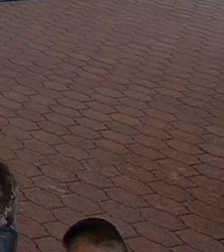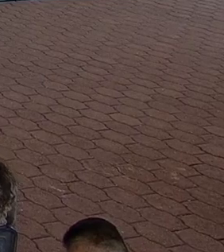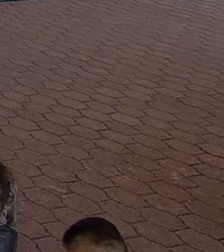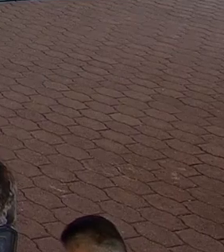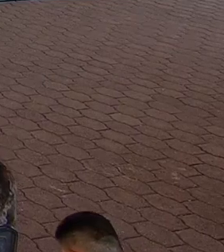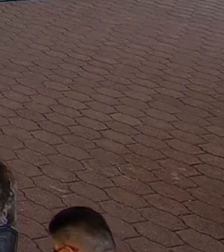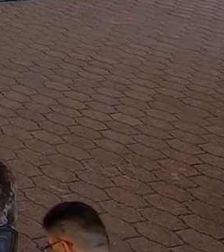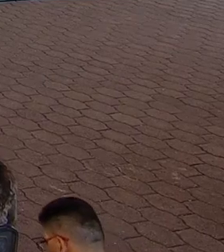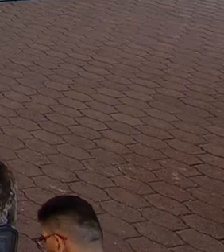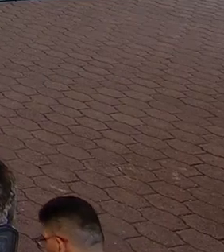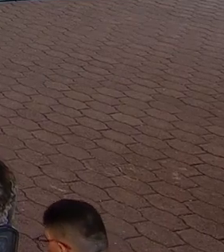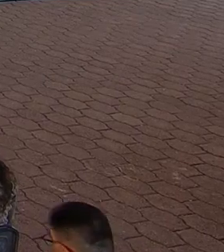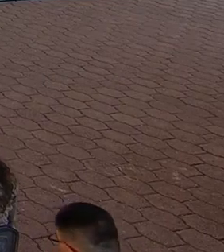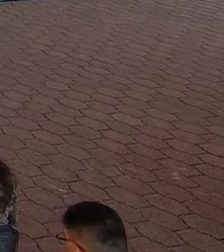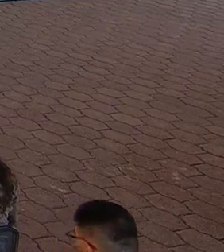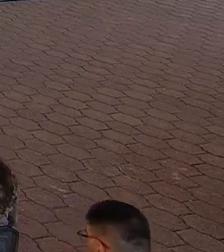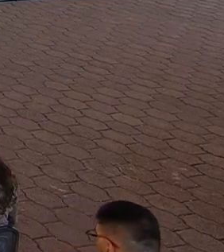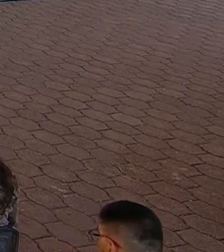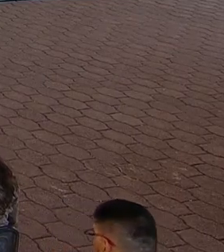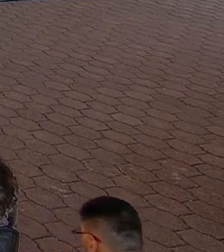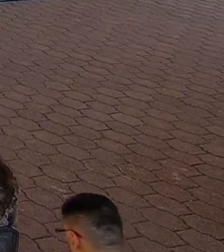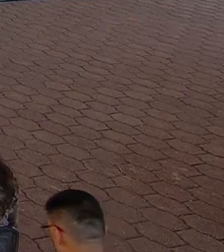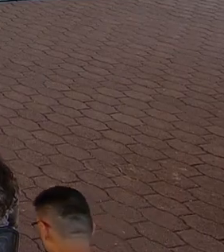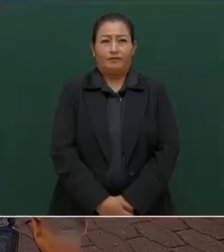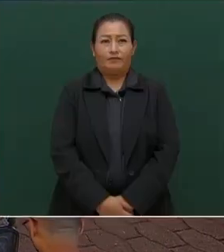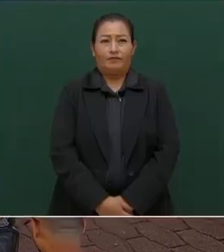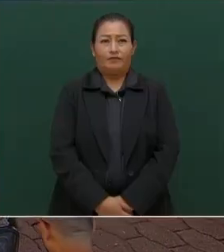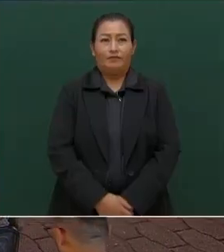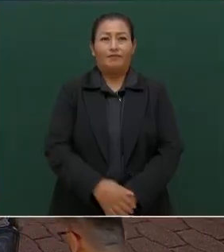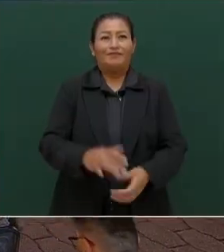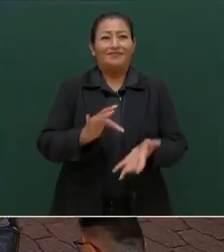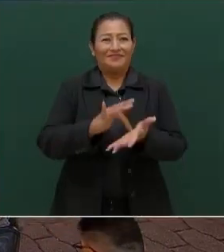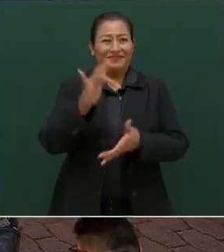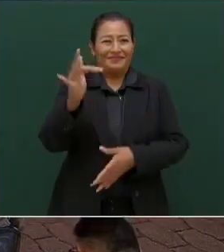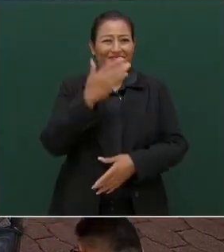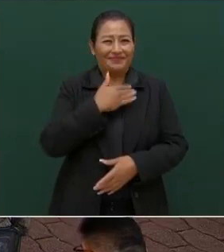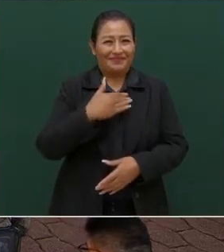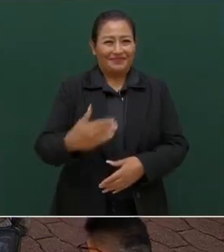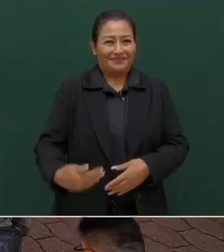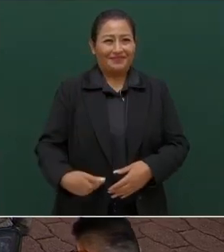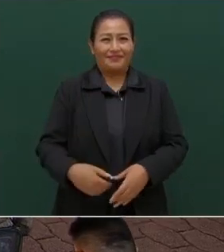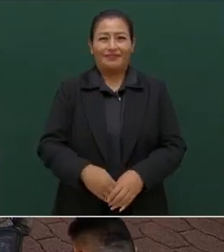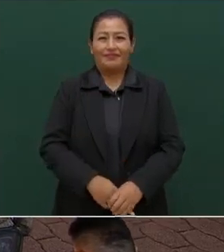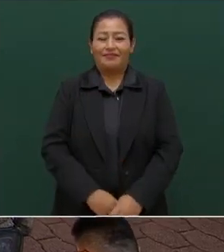la seguridad en el estado. Muchas gracias. Es todo, señor presidente.